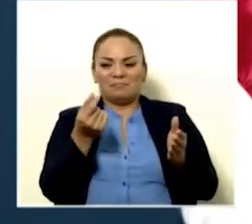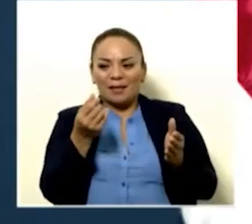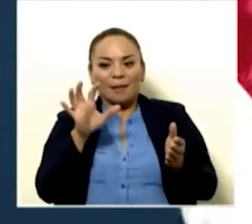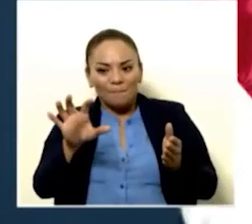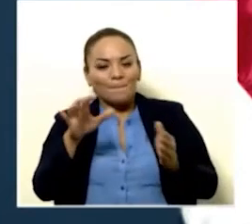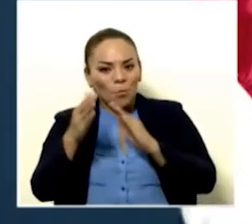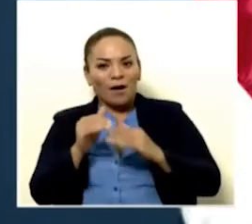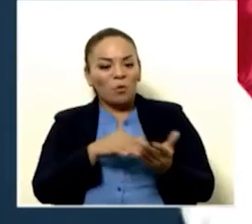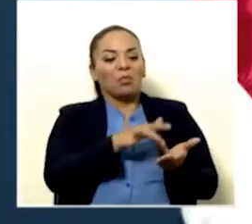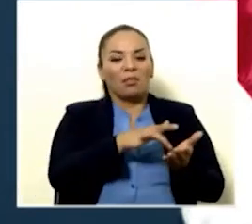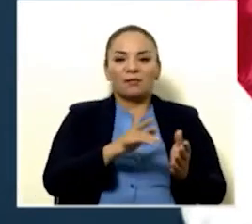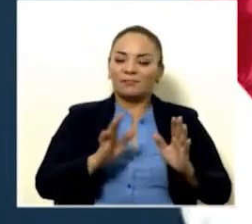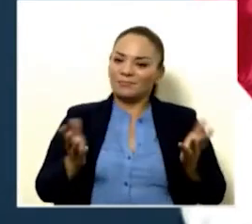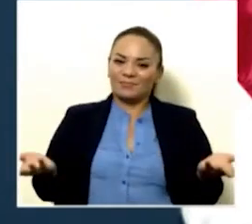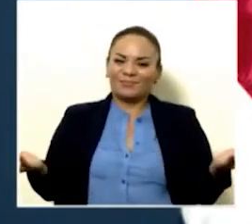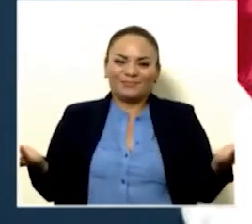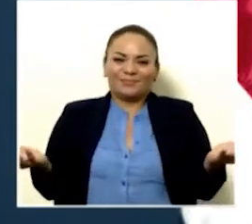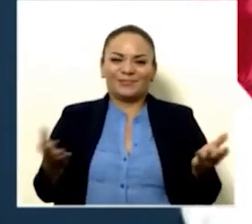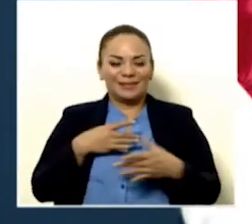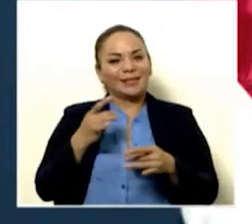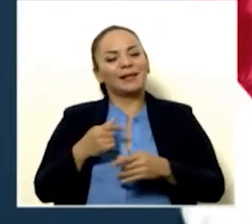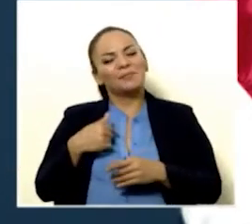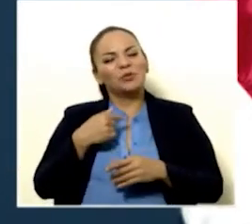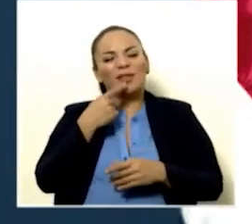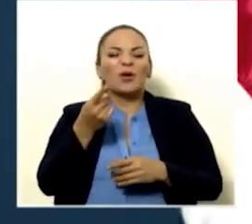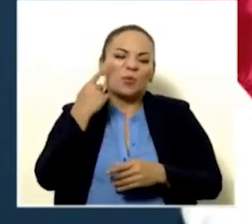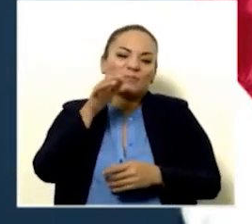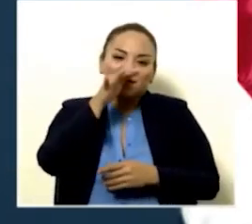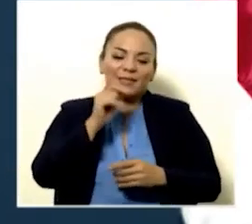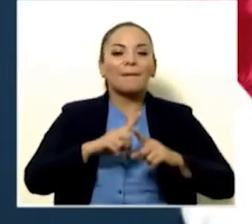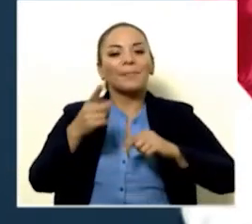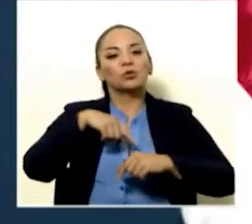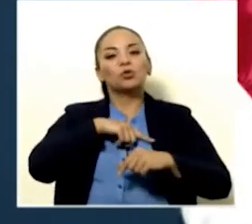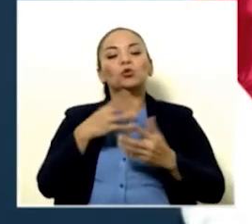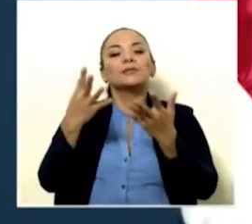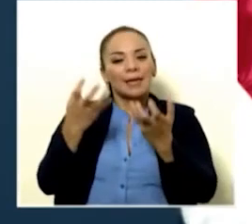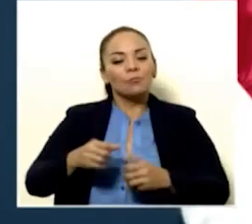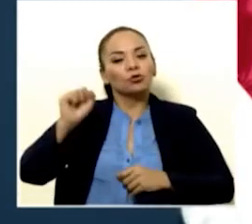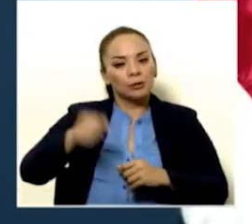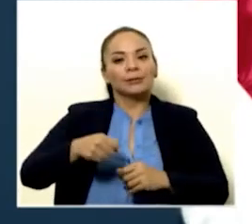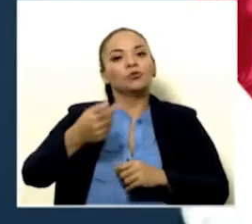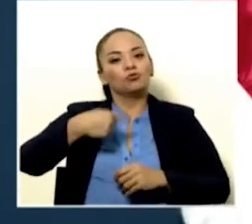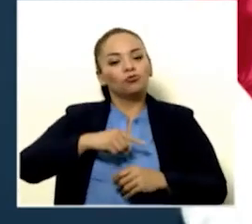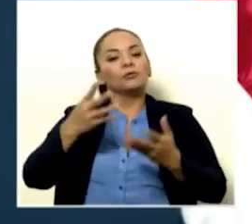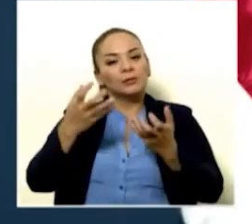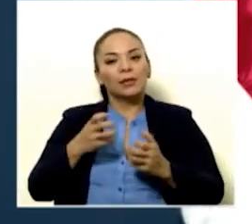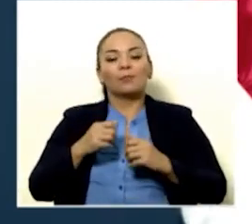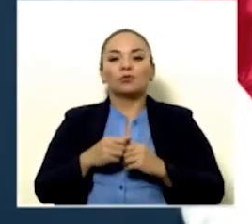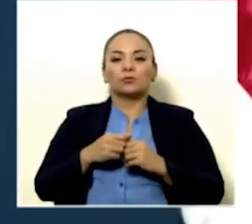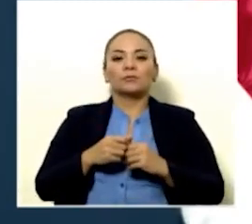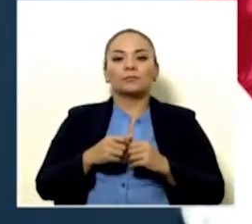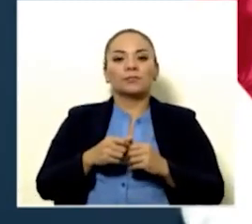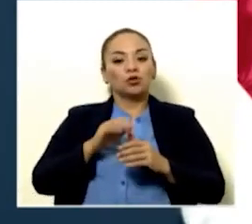de debate yo pues, lo menciono porque me hace mucha gracia, pero nosotros sí queremos debatir las preguntas